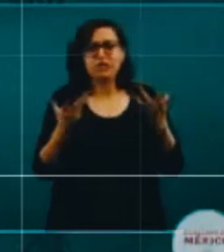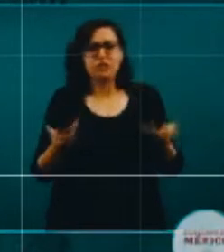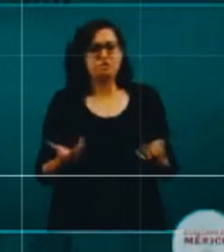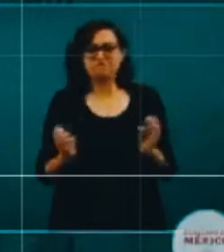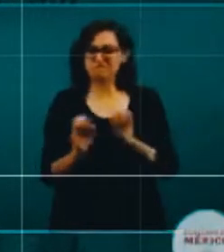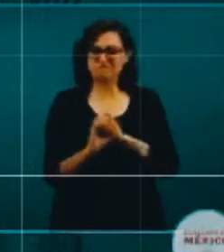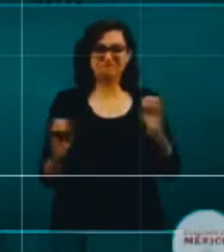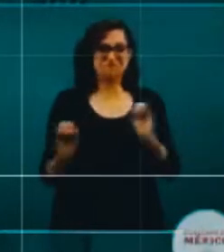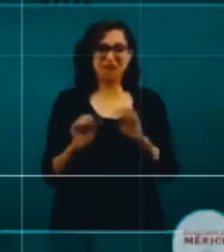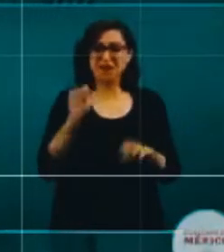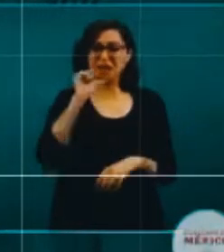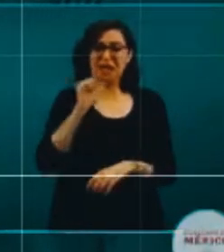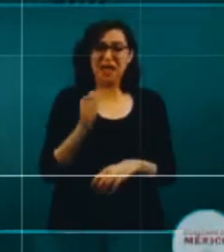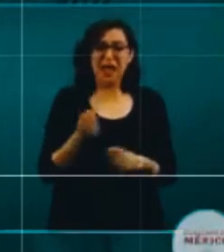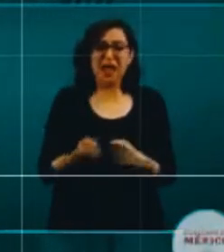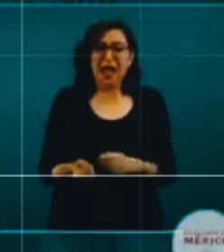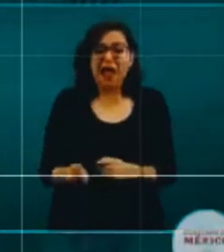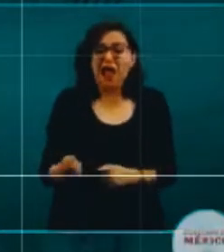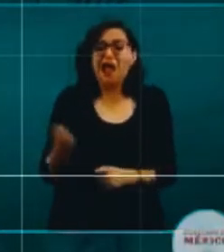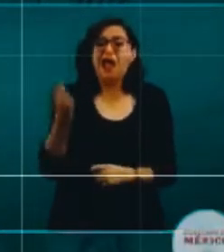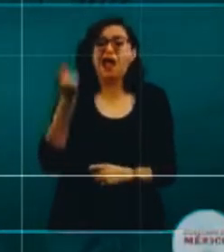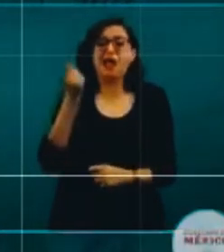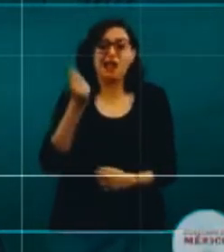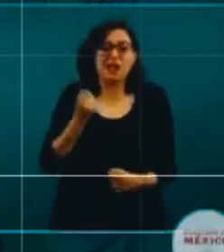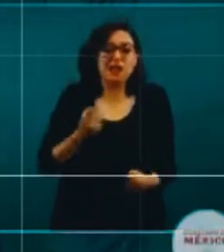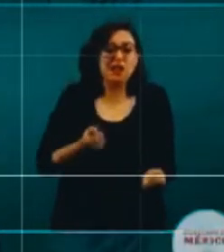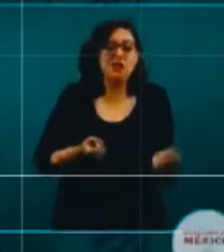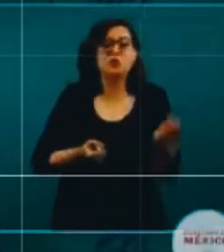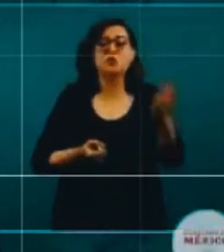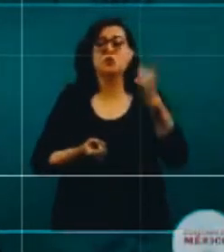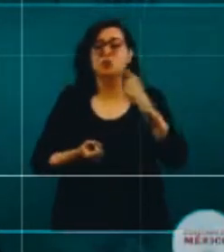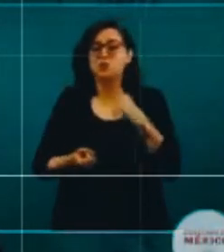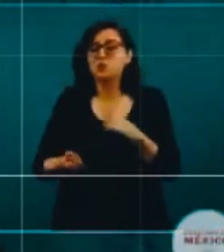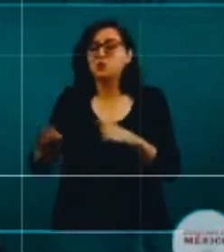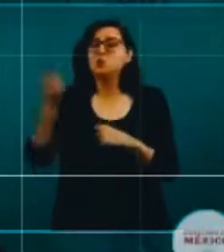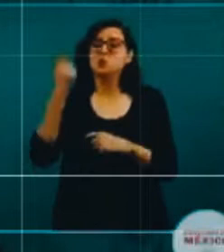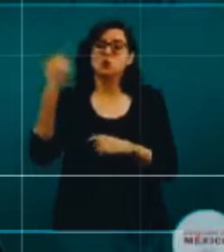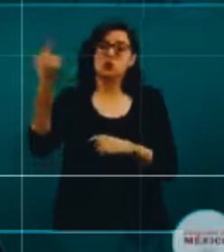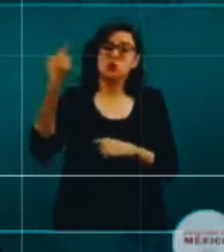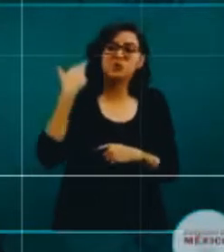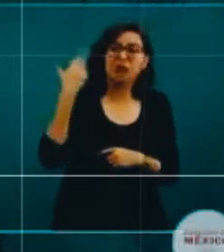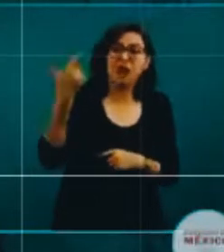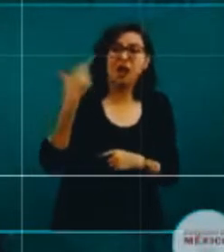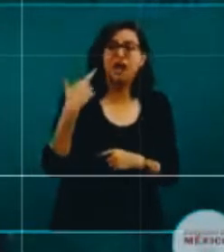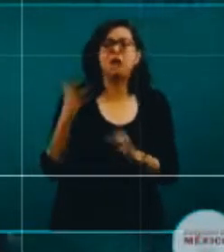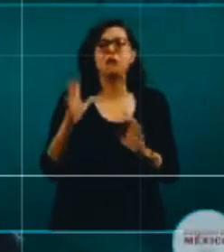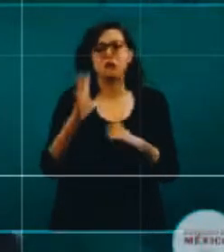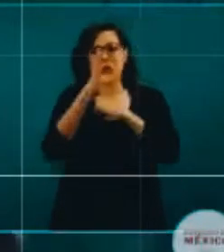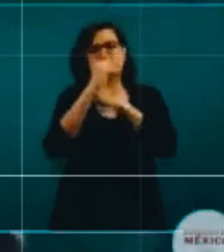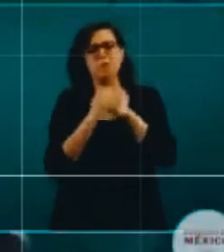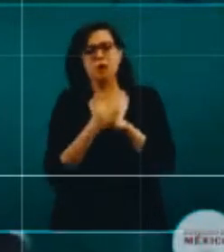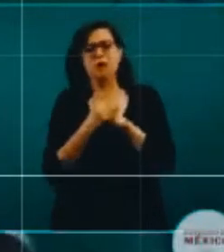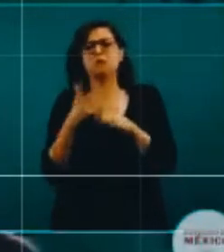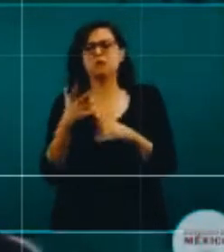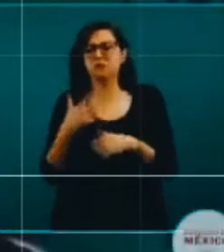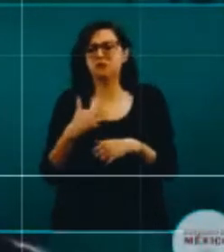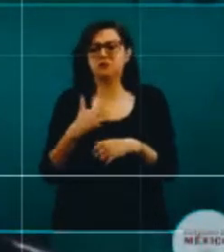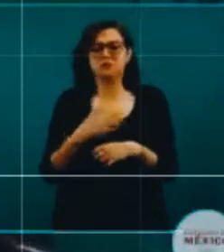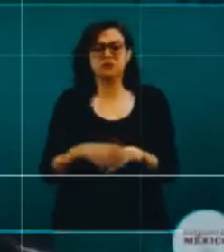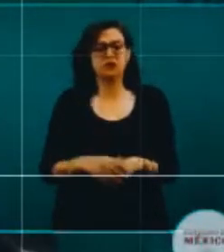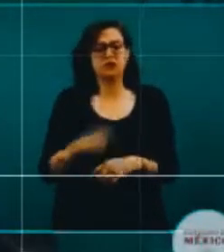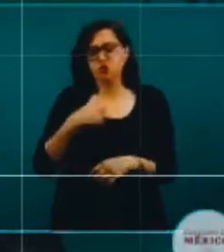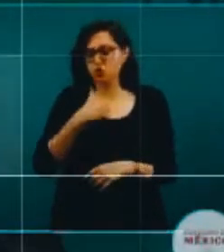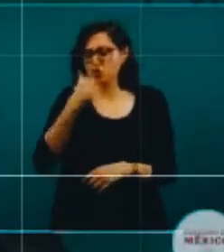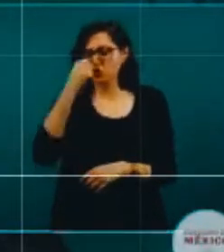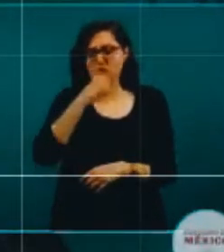eran muy raras las radiodifusoras, los programas de radio. Siempre me acuerdo del